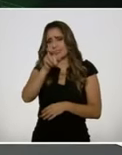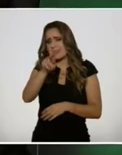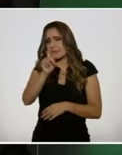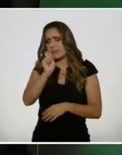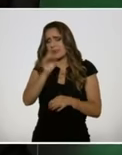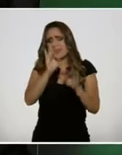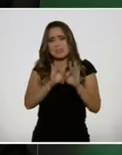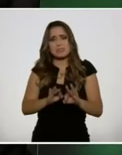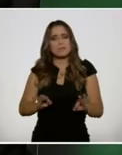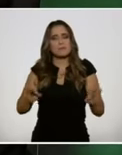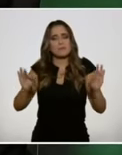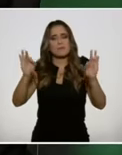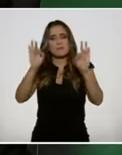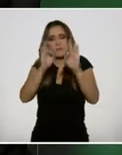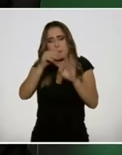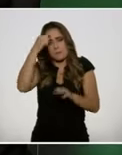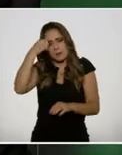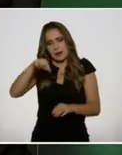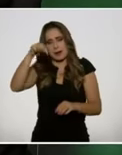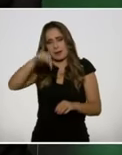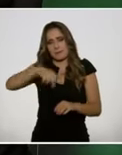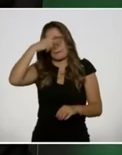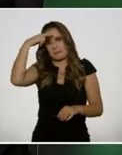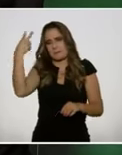de los fundamentos de la nación.